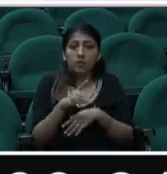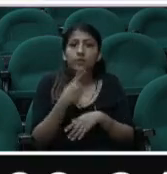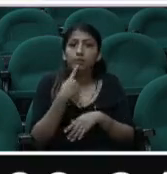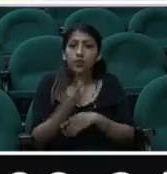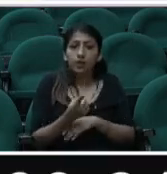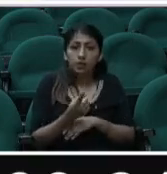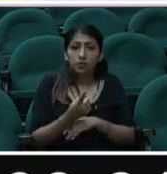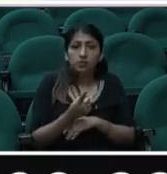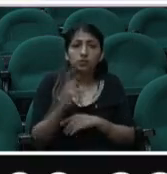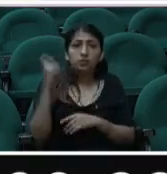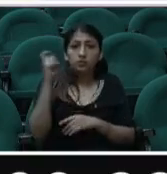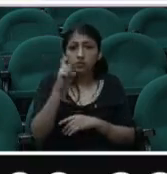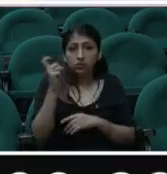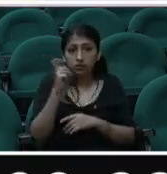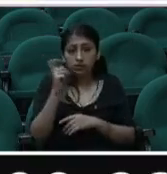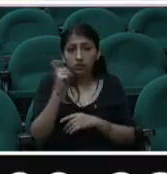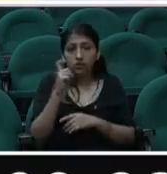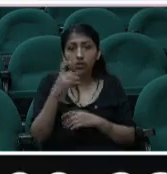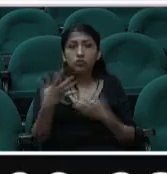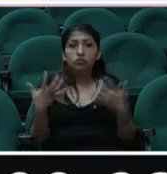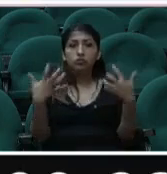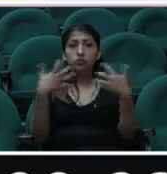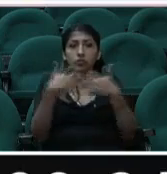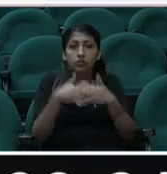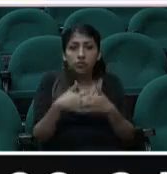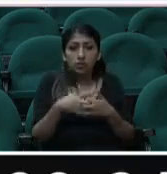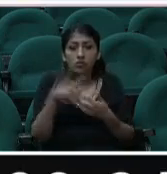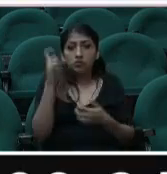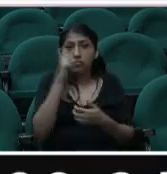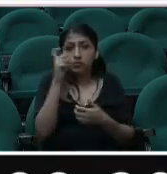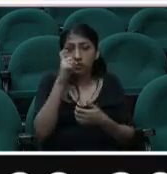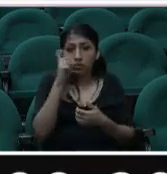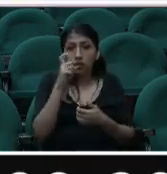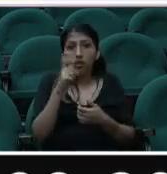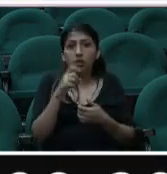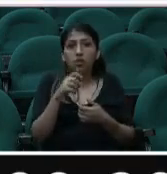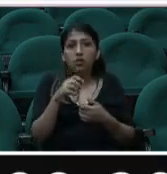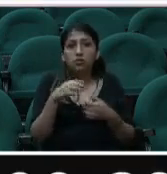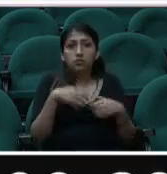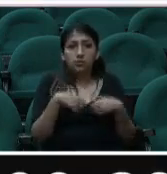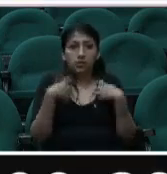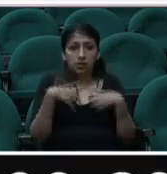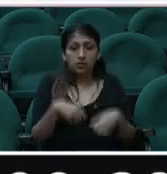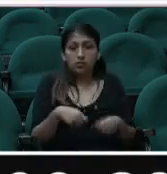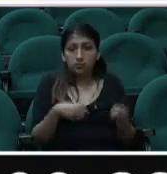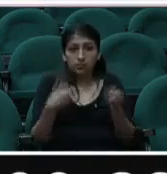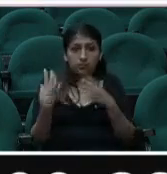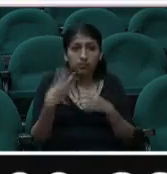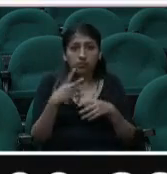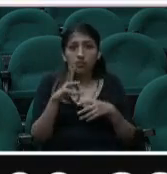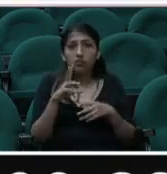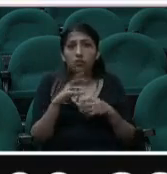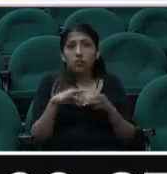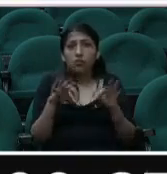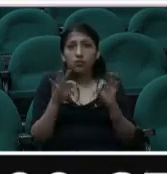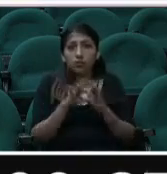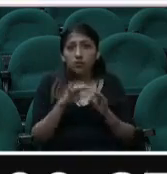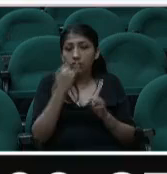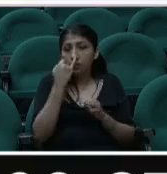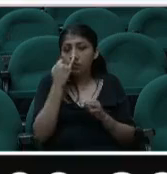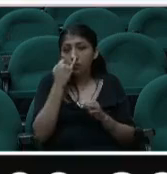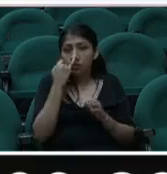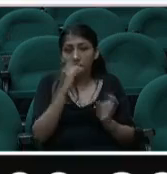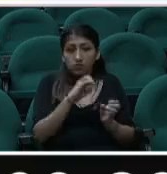decimos necesitamos unidad necesitamos despojarnos de camisetas necesitamos despojarnos de